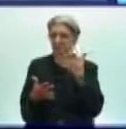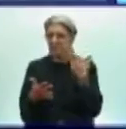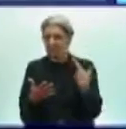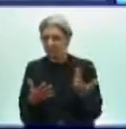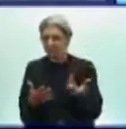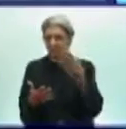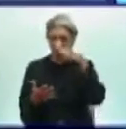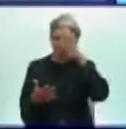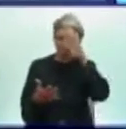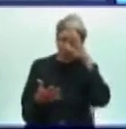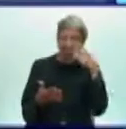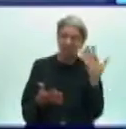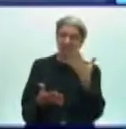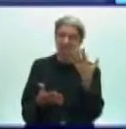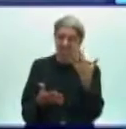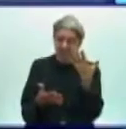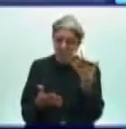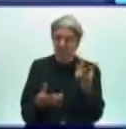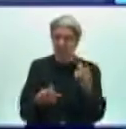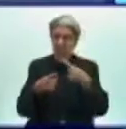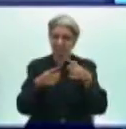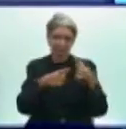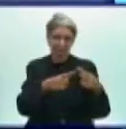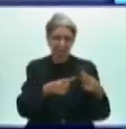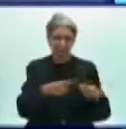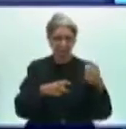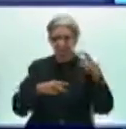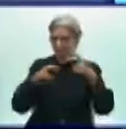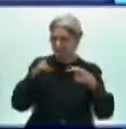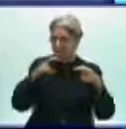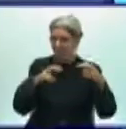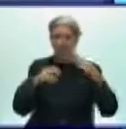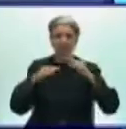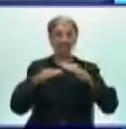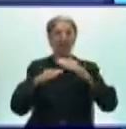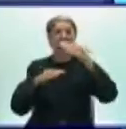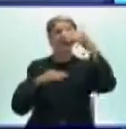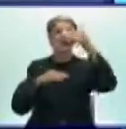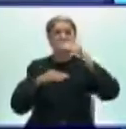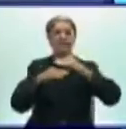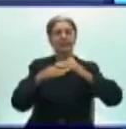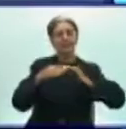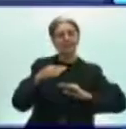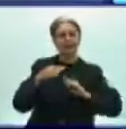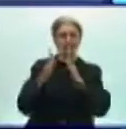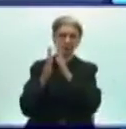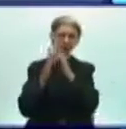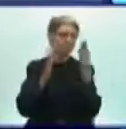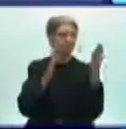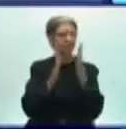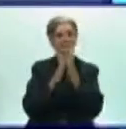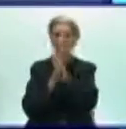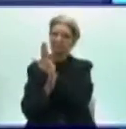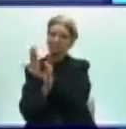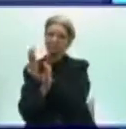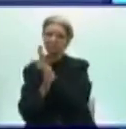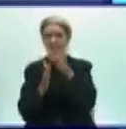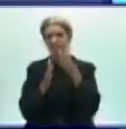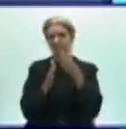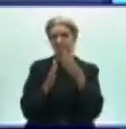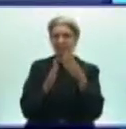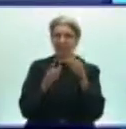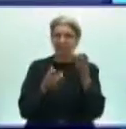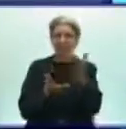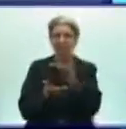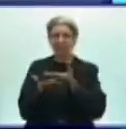independiente. Por supuesto, ustedes saben que tienen que buscarle los hemisferios, tienen que hacer todo un estudio geográfico de cada una de estas regiones y